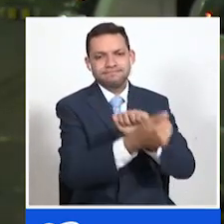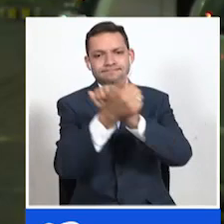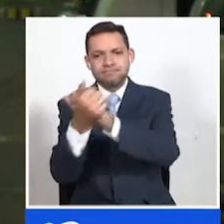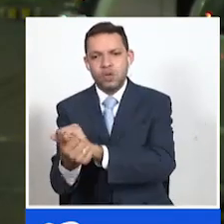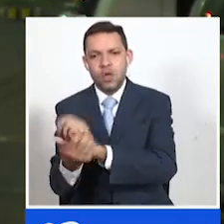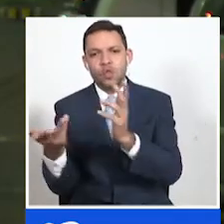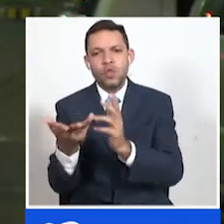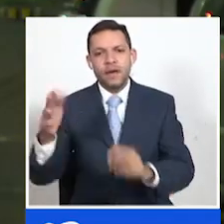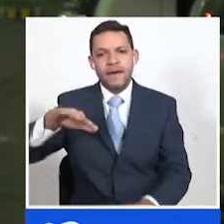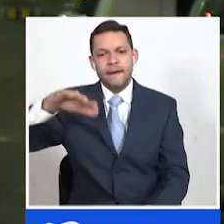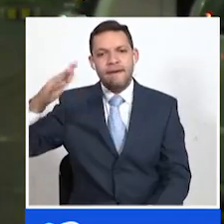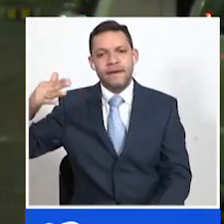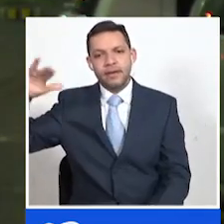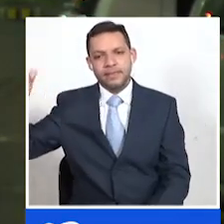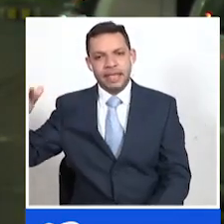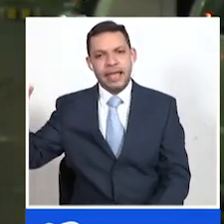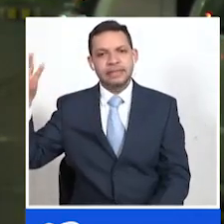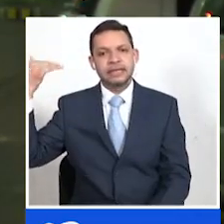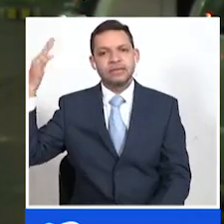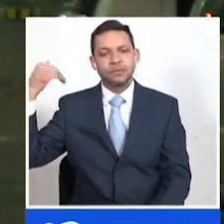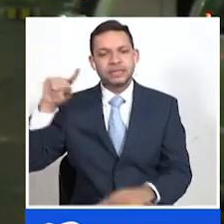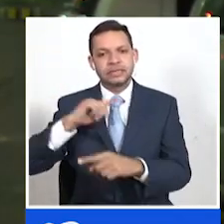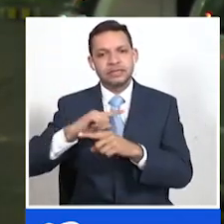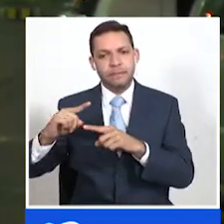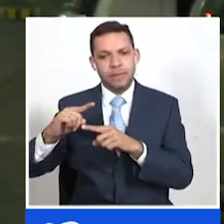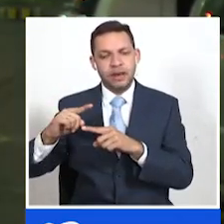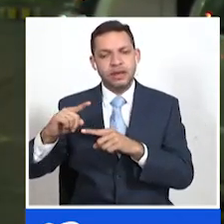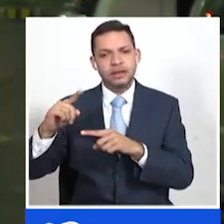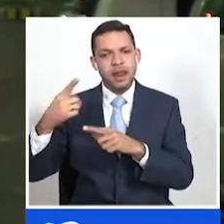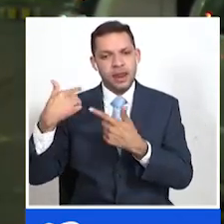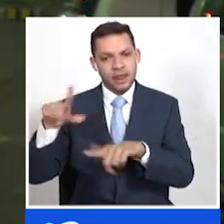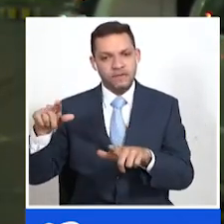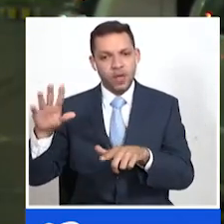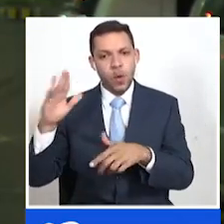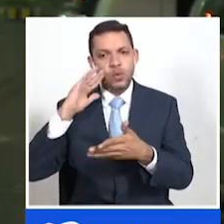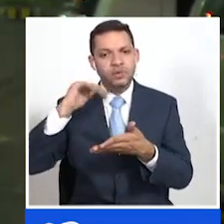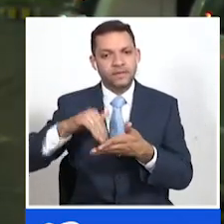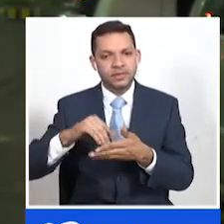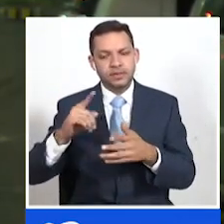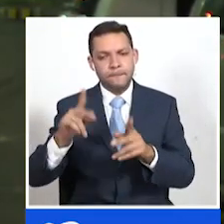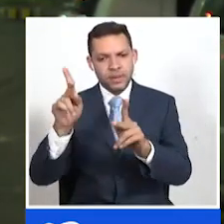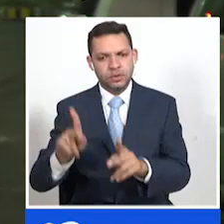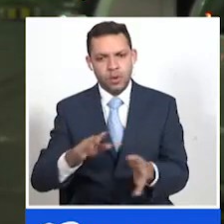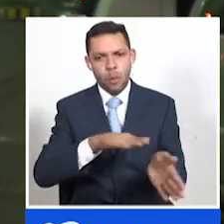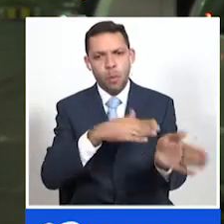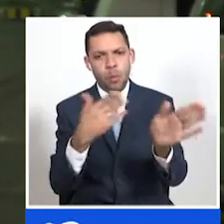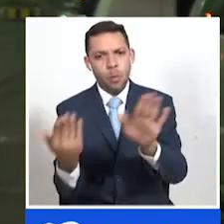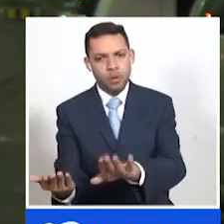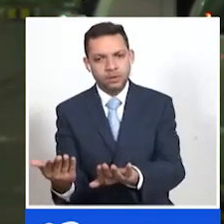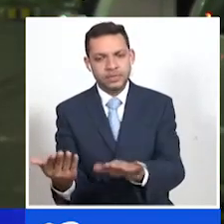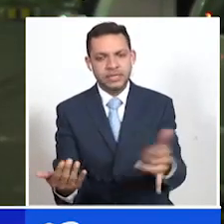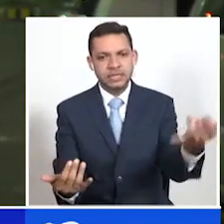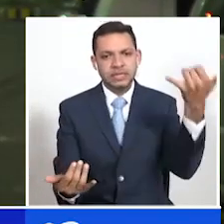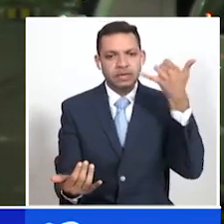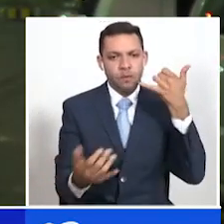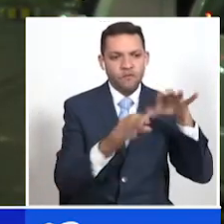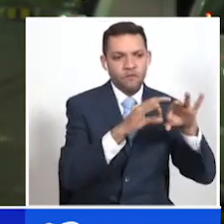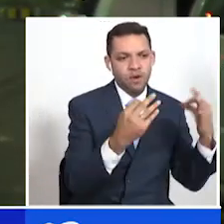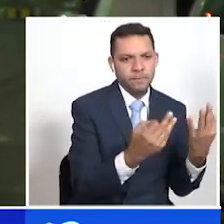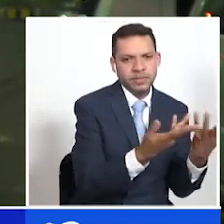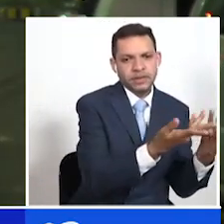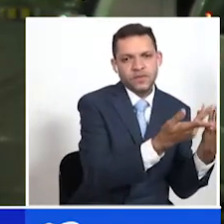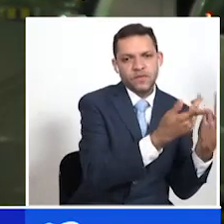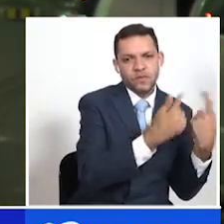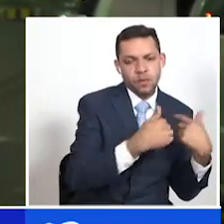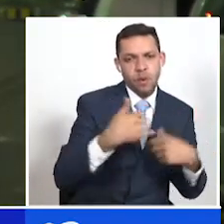además habría sido liberado la pasada semana, falleció en las últimas horas. Lo que pudimos conocer a través de una llamada telefónica con uno de sus familiares fue que el